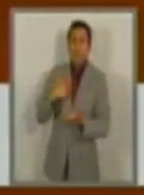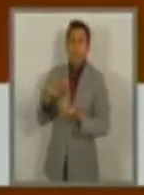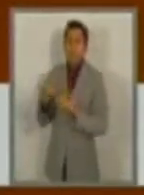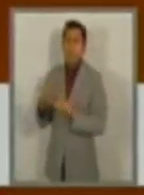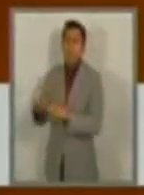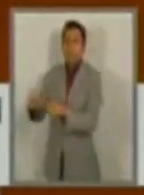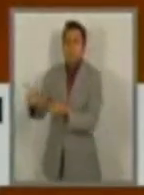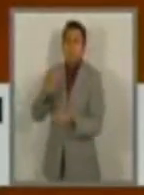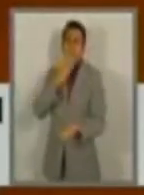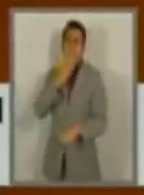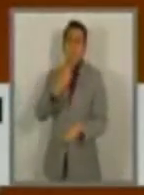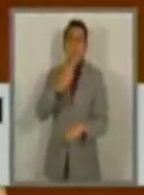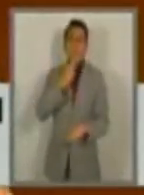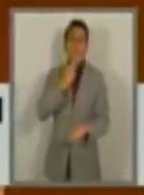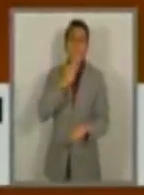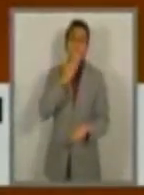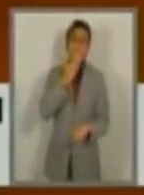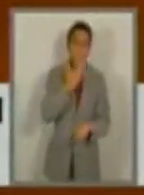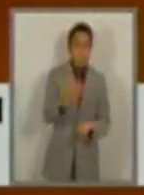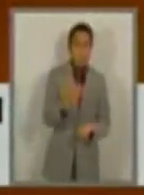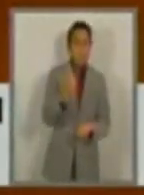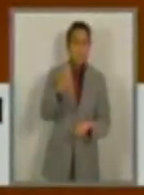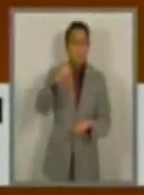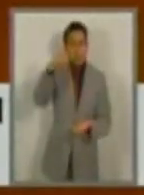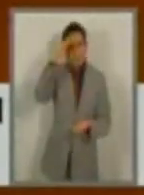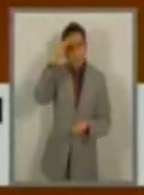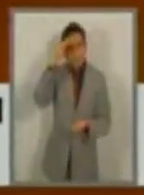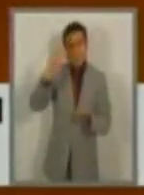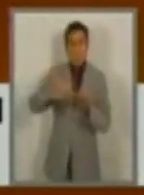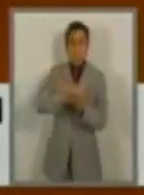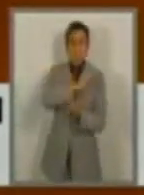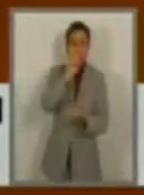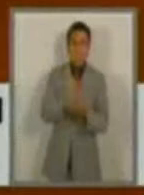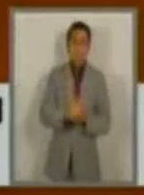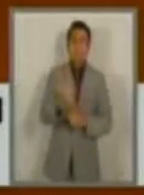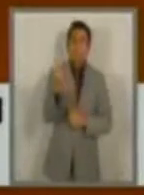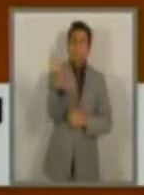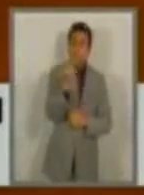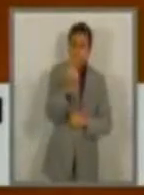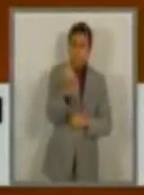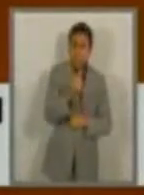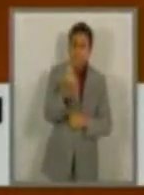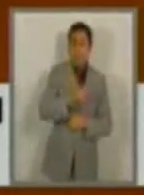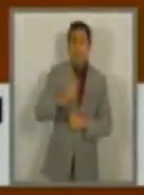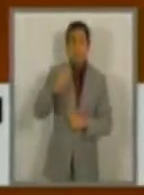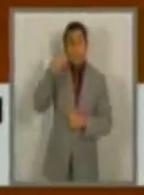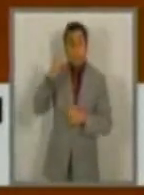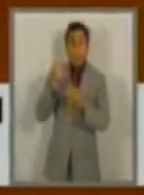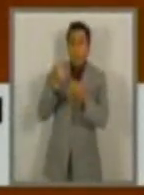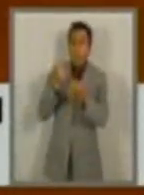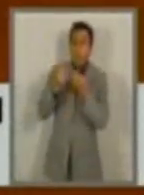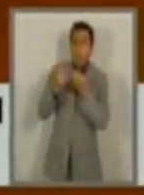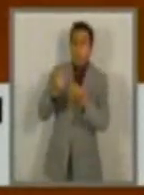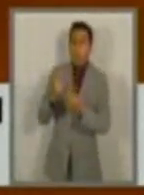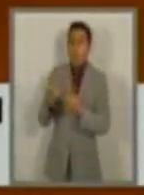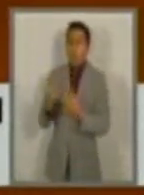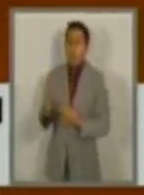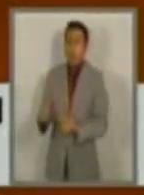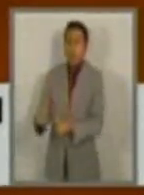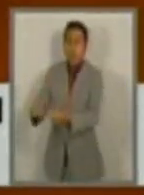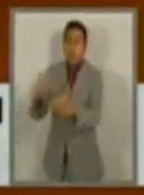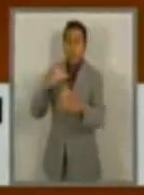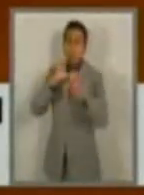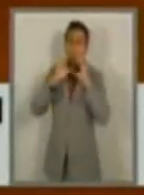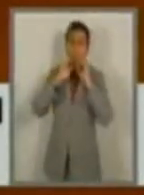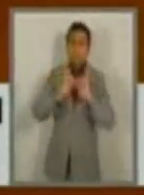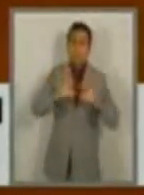eso consideramos que la aprobación de esta ley es viable y necesaria. El control del gasto en publicidad se tiene que regular, y no solo